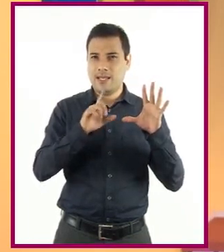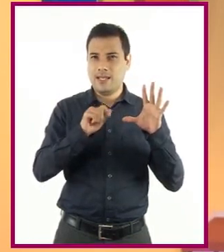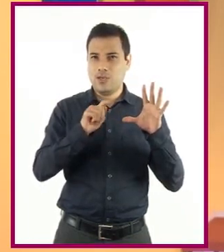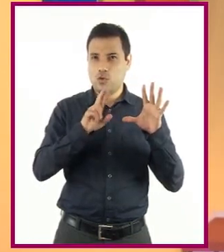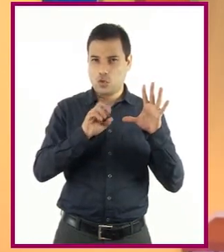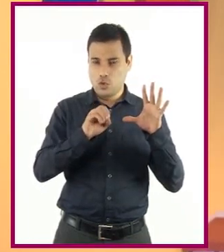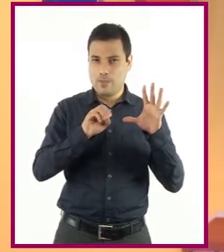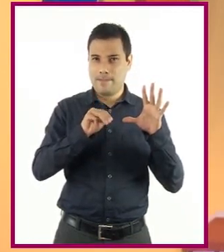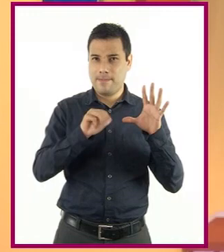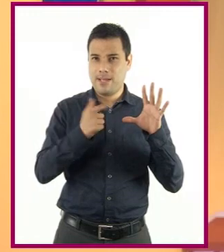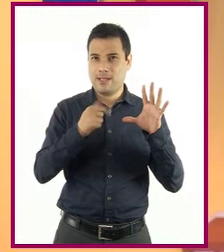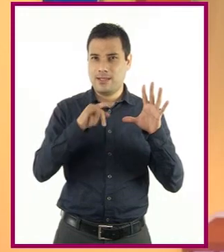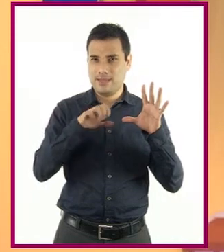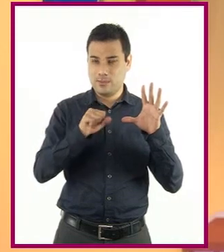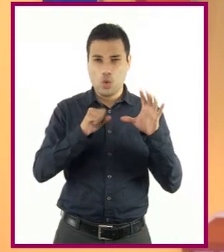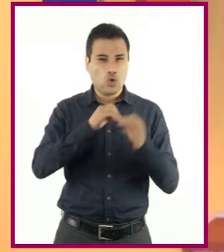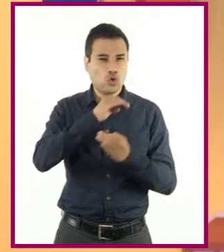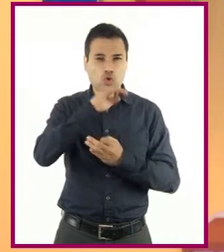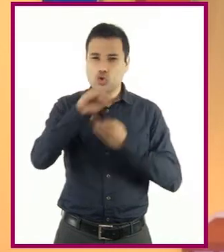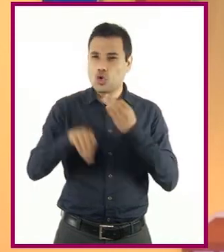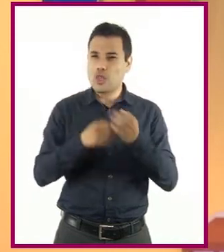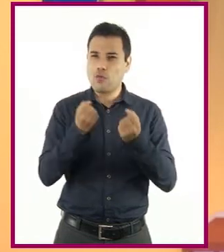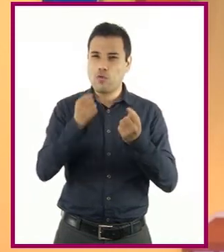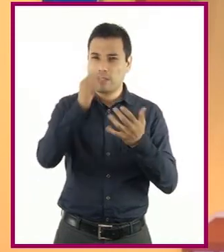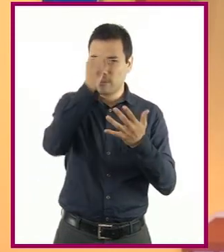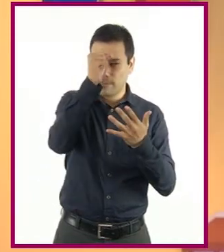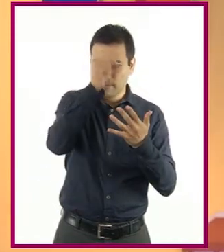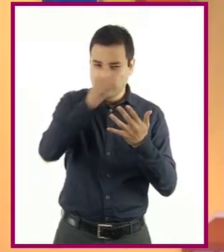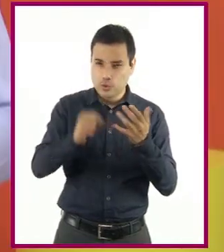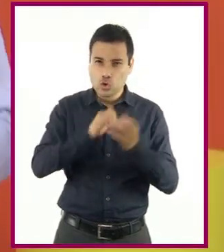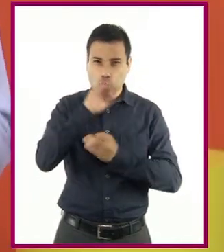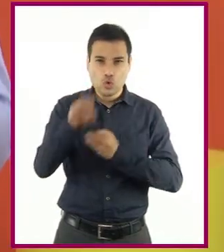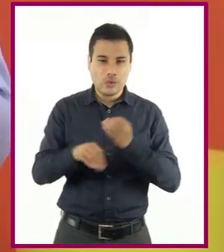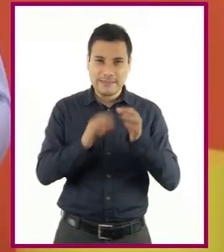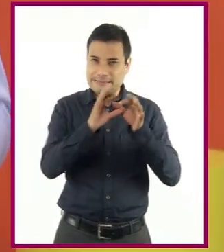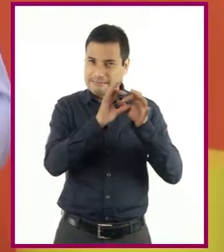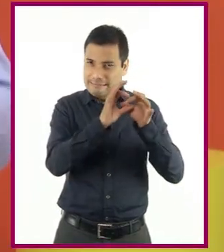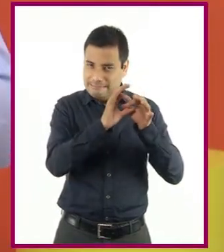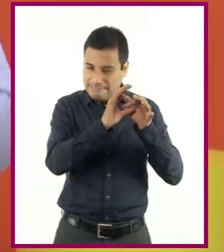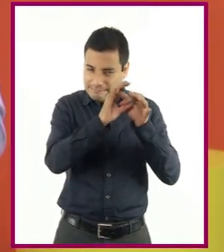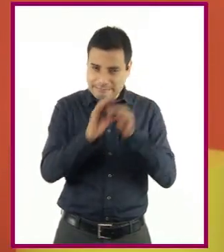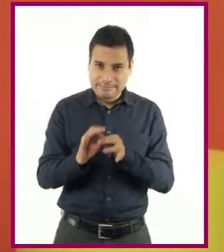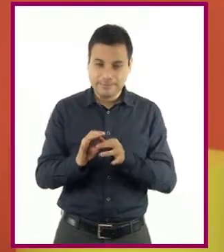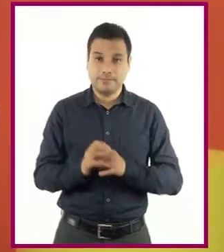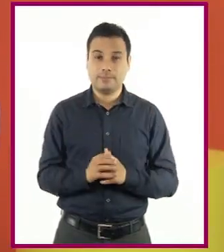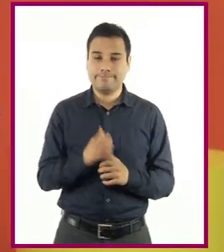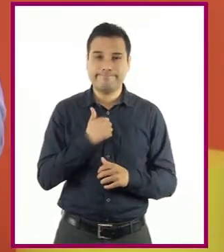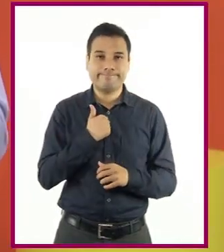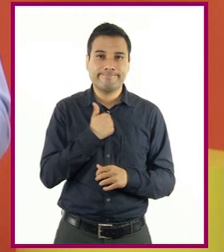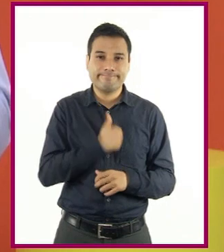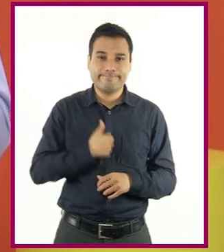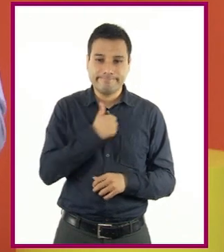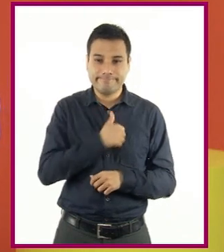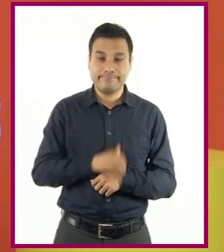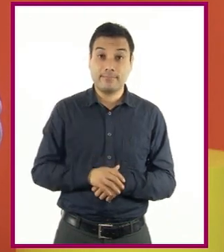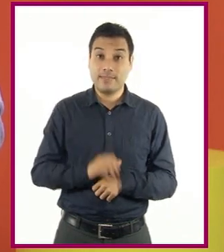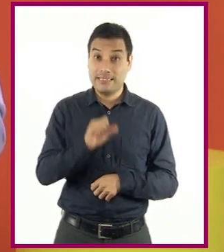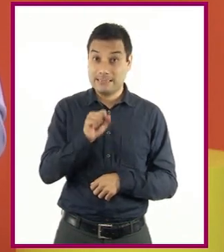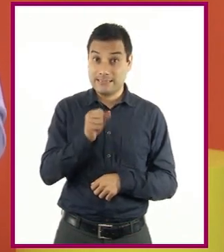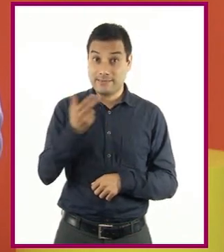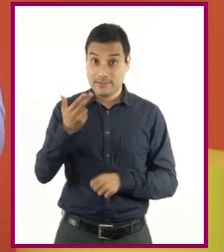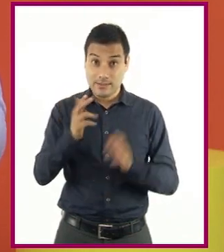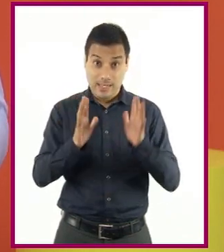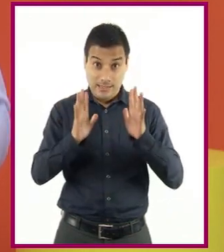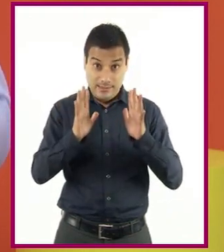definitiva, todas las fuerzas que se observan en el cosmos. Lamentablemente, Stephen Hawking no lo